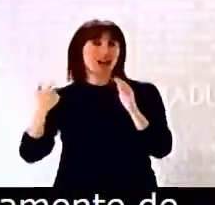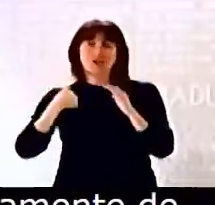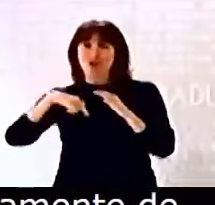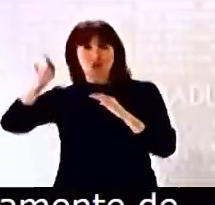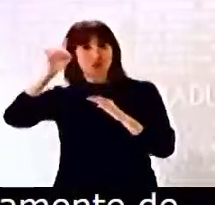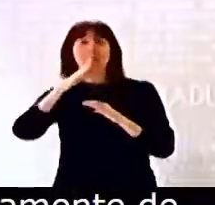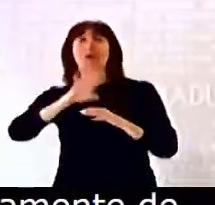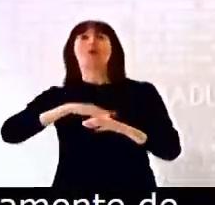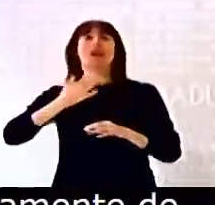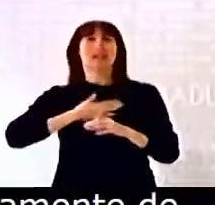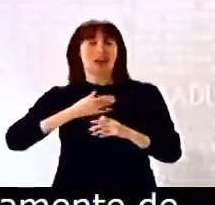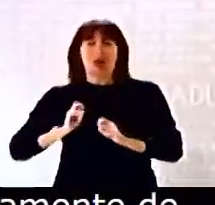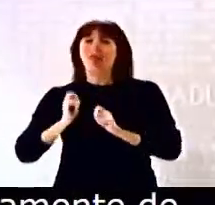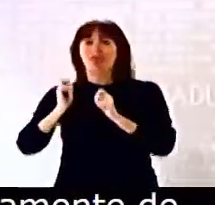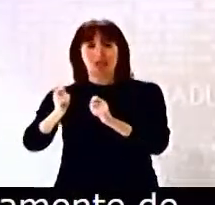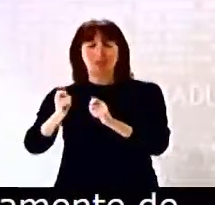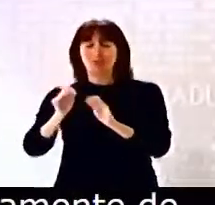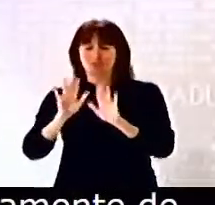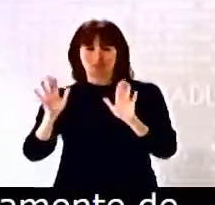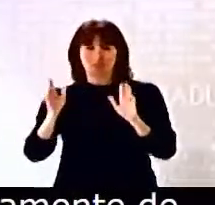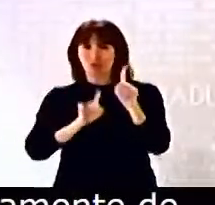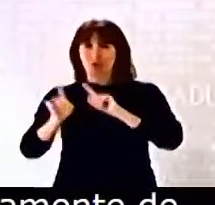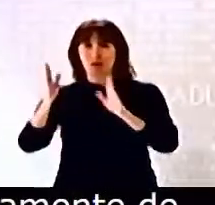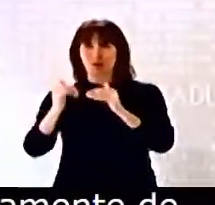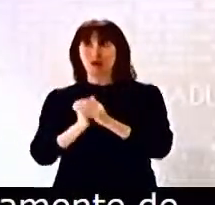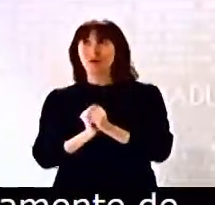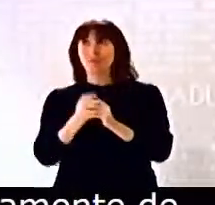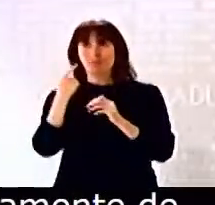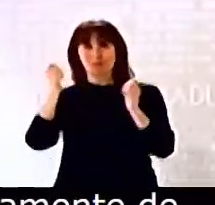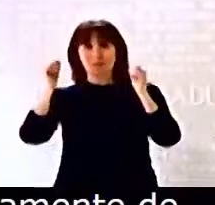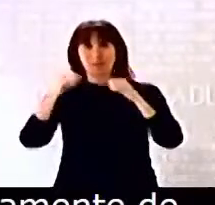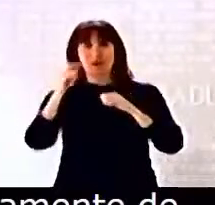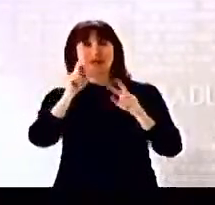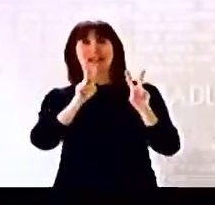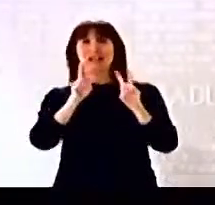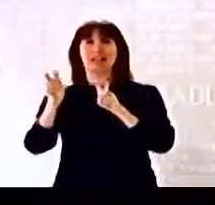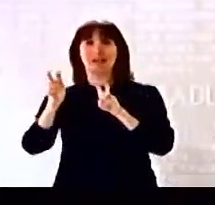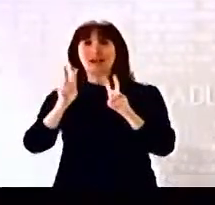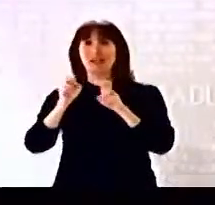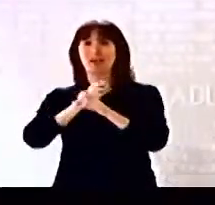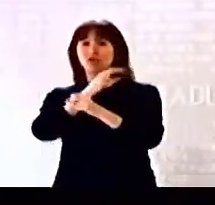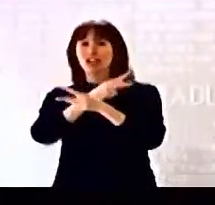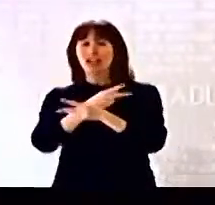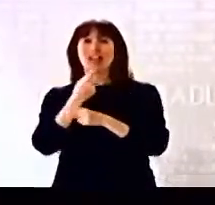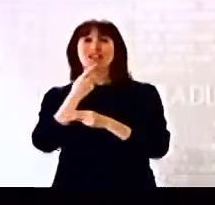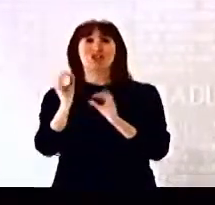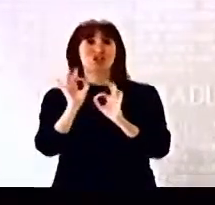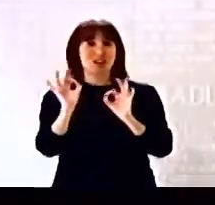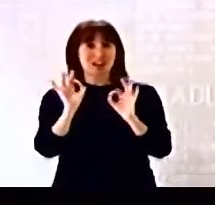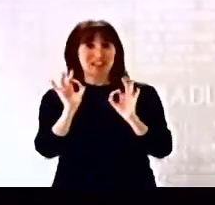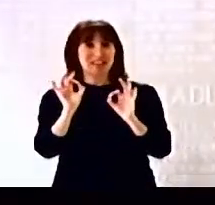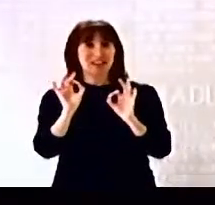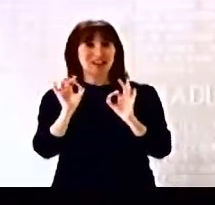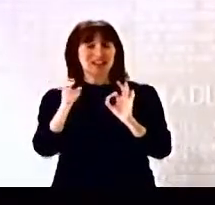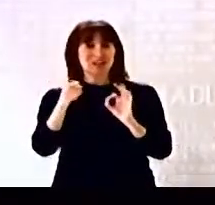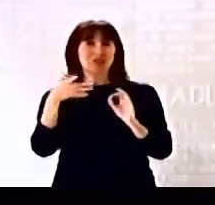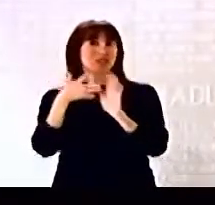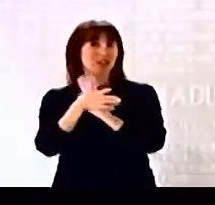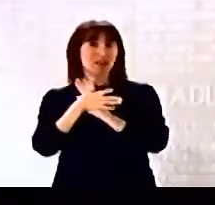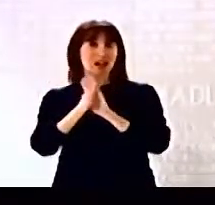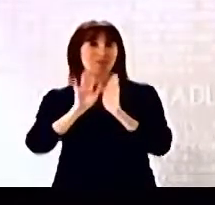sin ninguna duda. Con respecto a la hostelería, el consejero no ha dicho nada, entendemos que sigue cerrada,